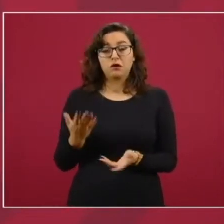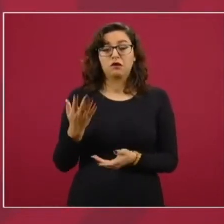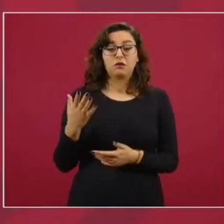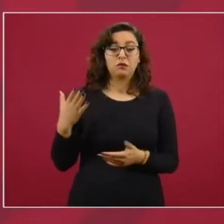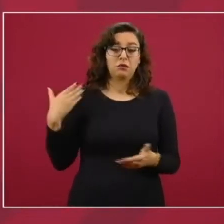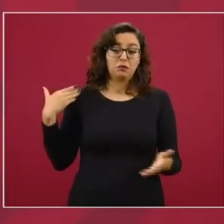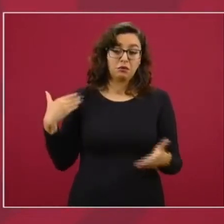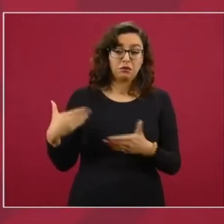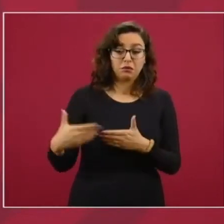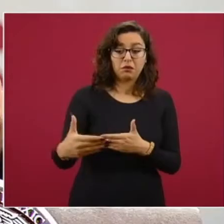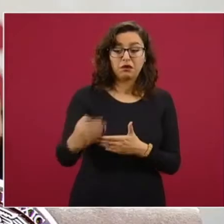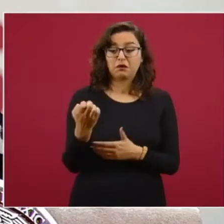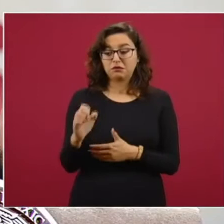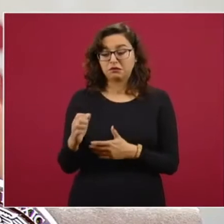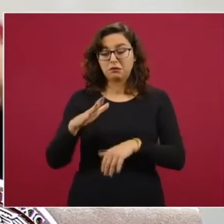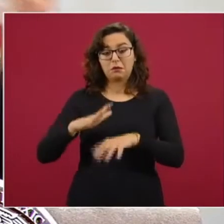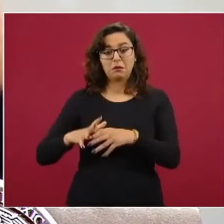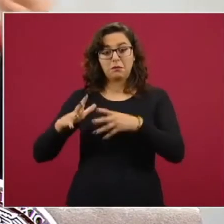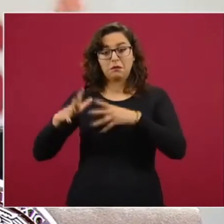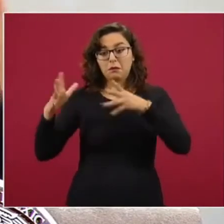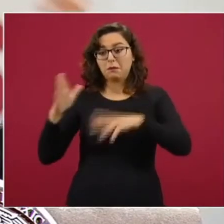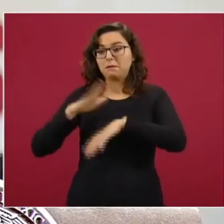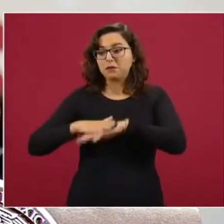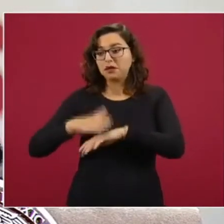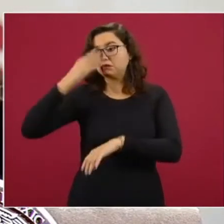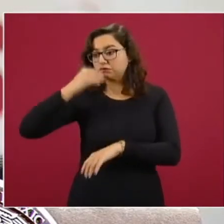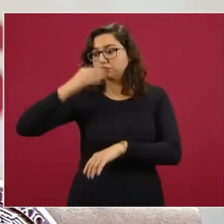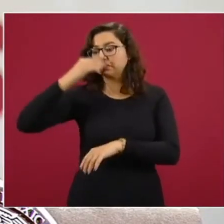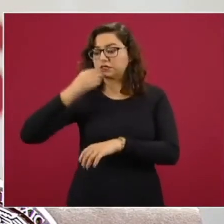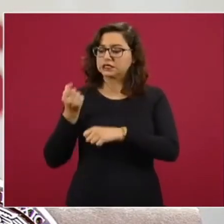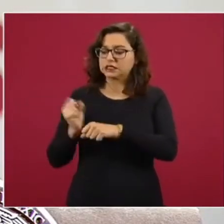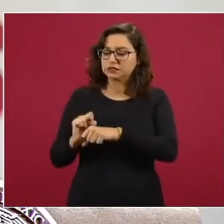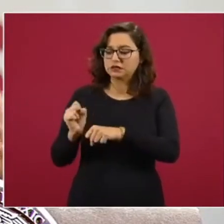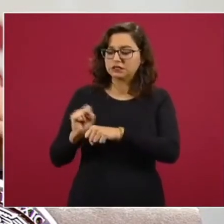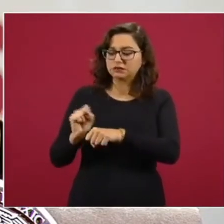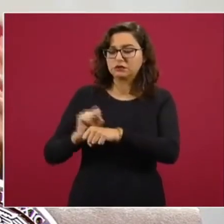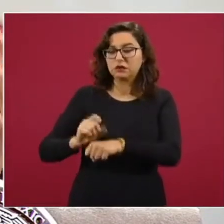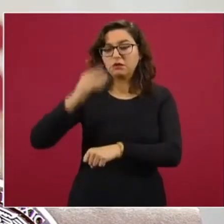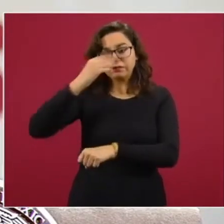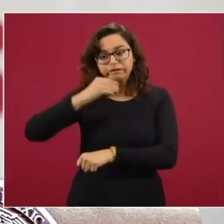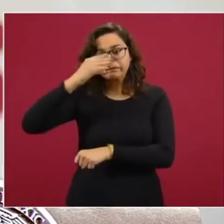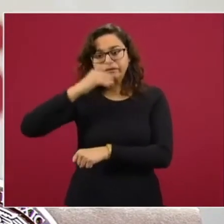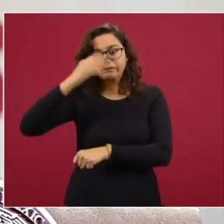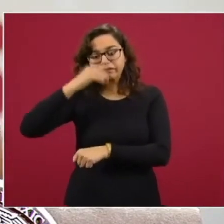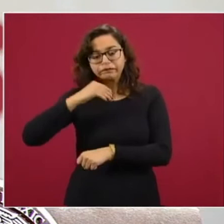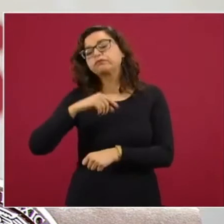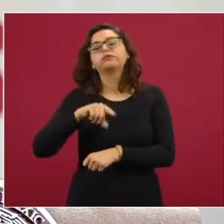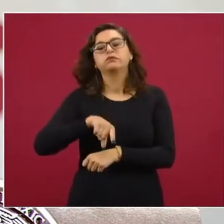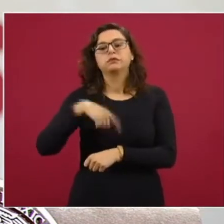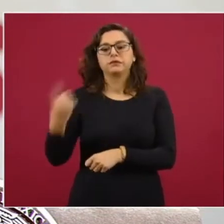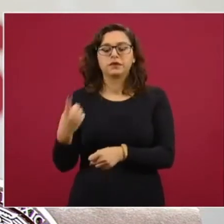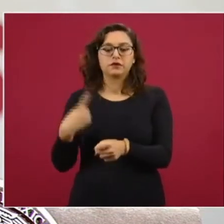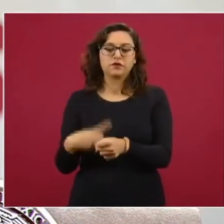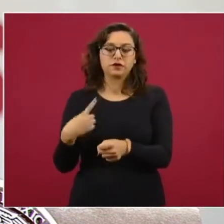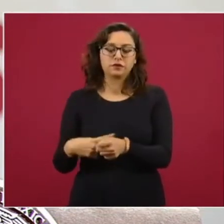en los casos de influenza. Cada día vamos a estar viendo más y más, cada semana viendo más y más, y los casos de influenza en su